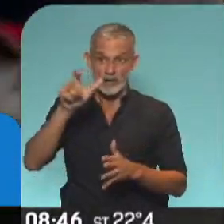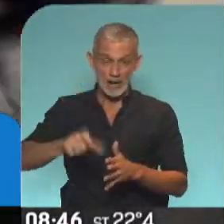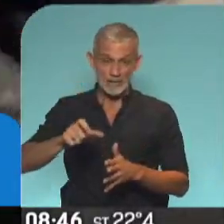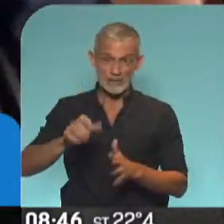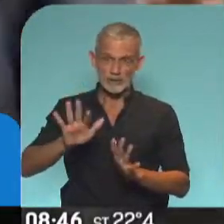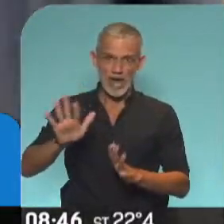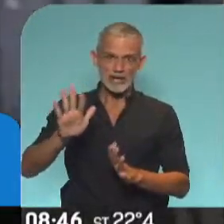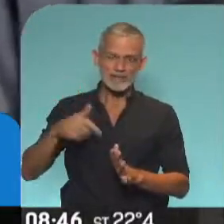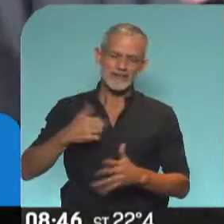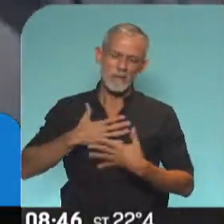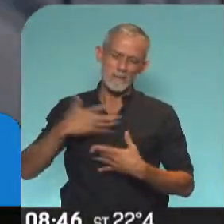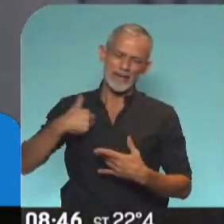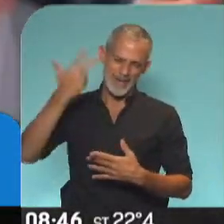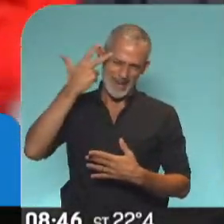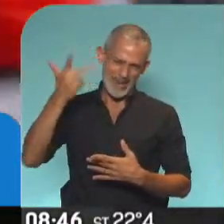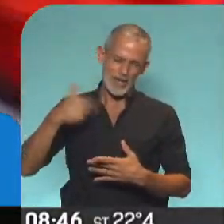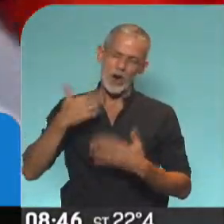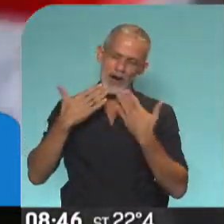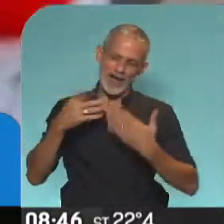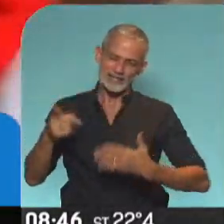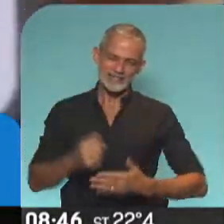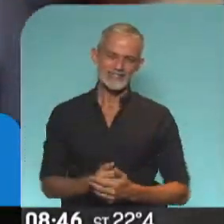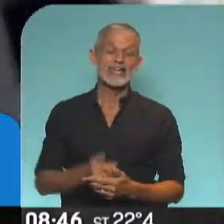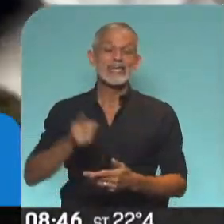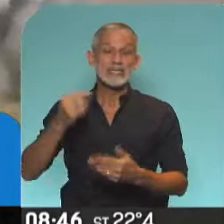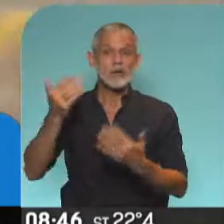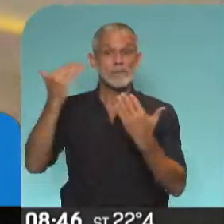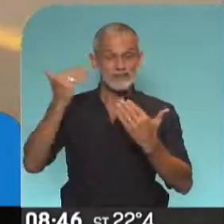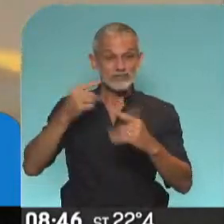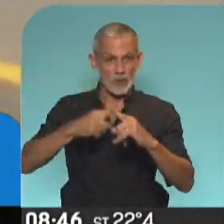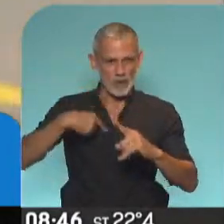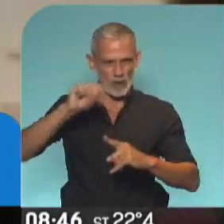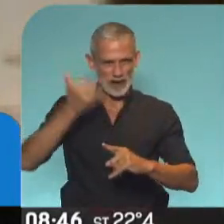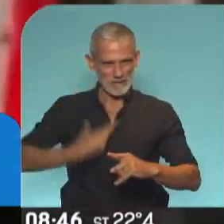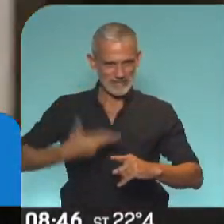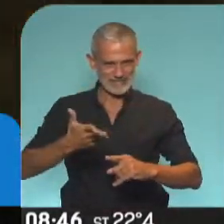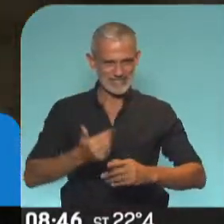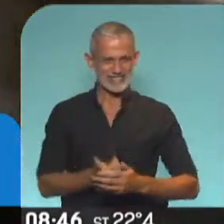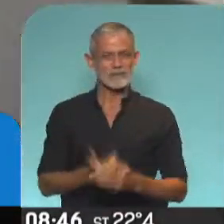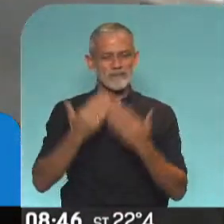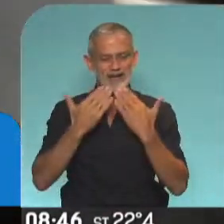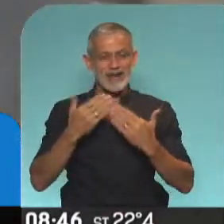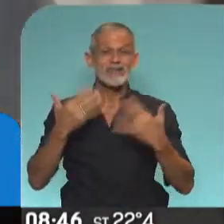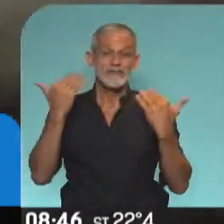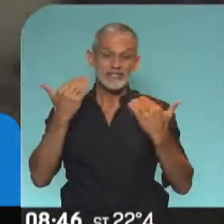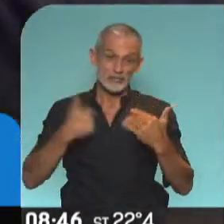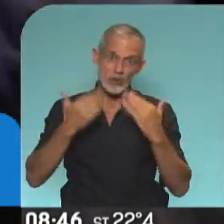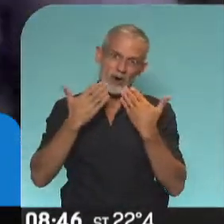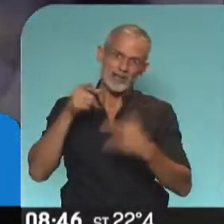que me tiene aprecio. Nos alegra. Gracias. Y Leo. Ya, y me ha felicitado por la victoria. Muy bien. Gracias. Yo le he dado las